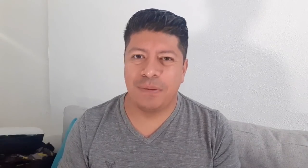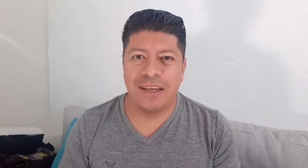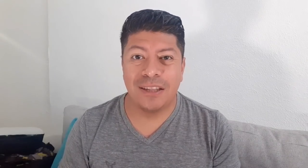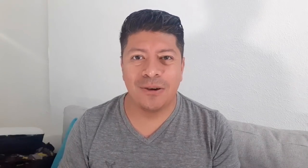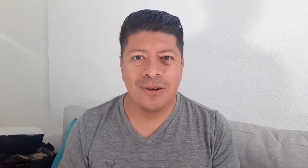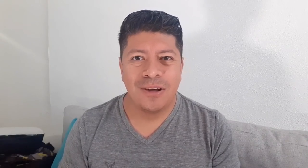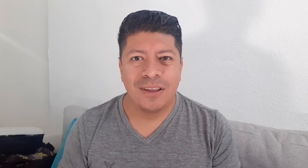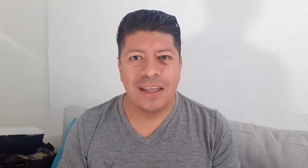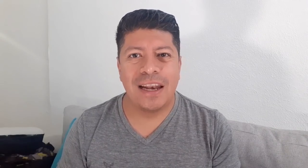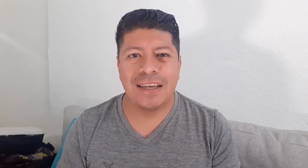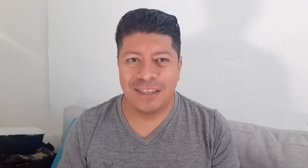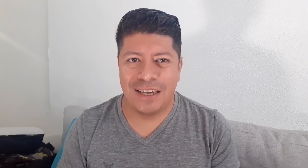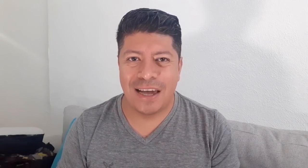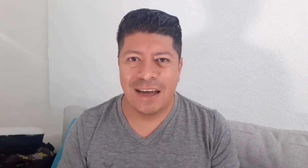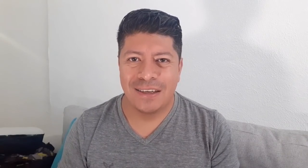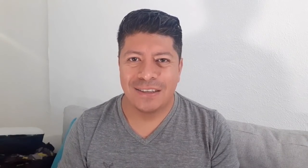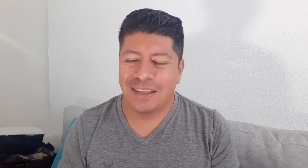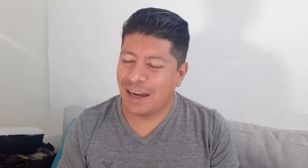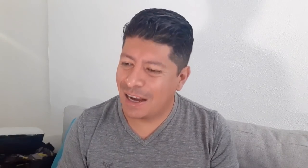va despidiendo